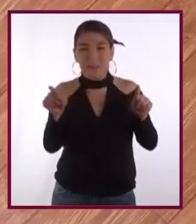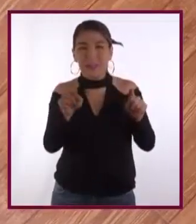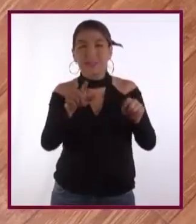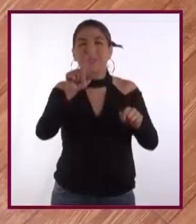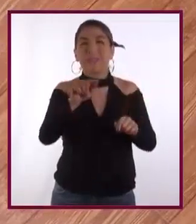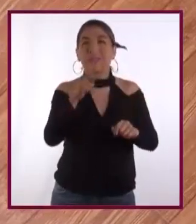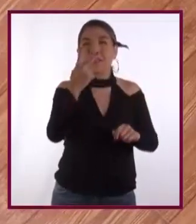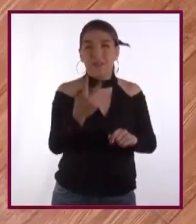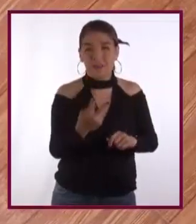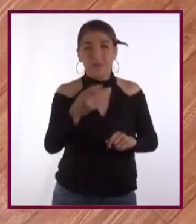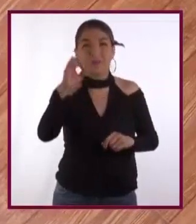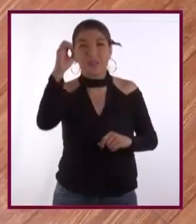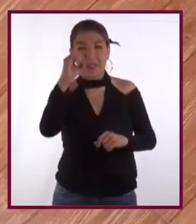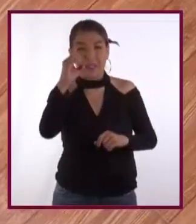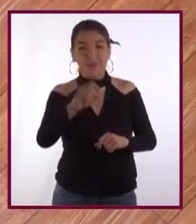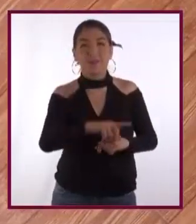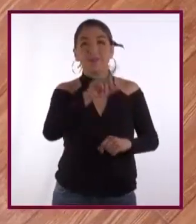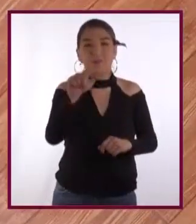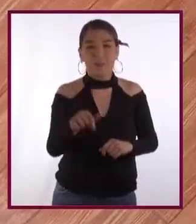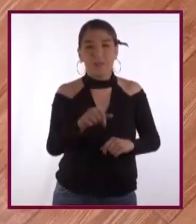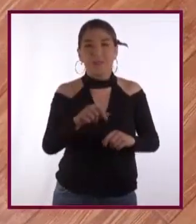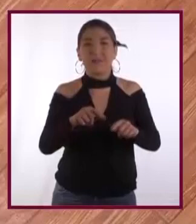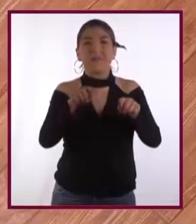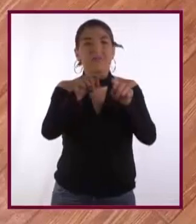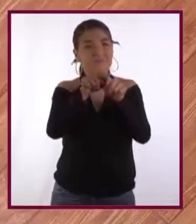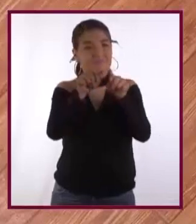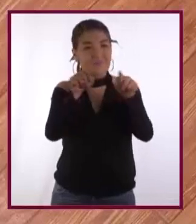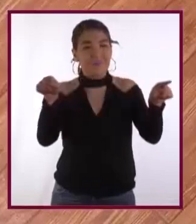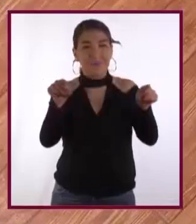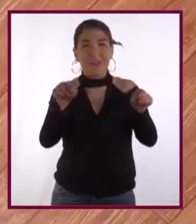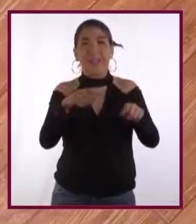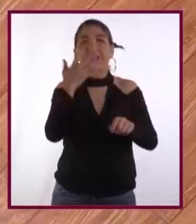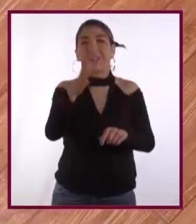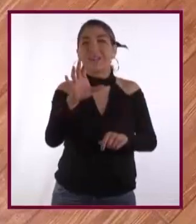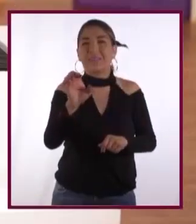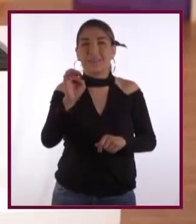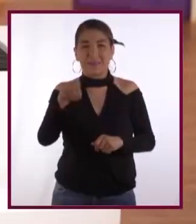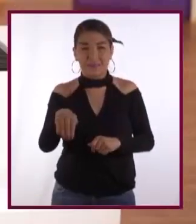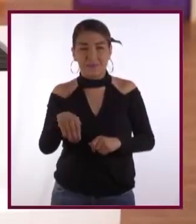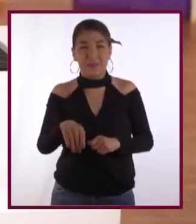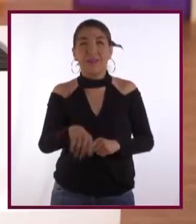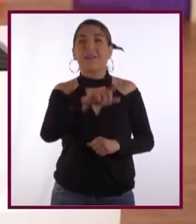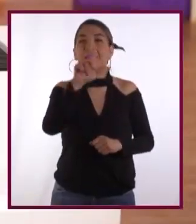Calculamos 72 grados y trazamos una línea de unos 10 centímetros.